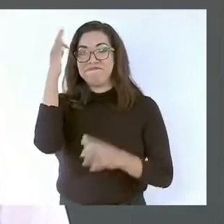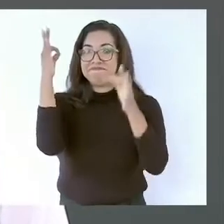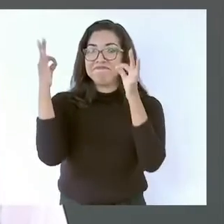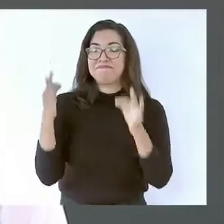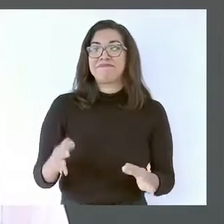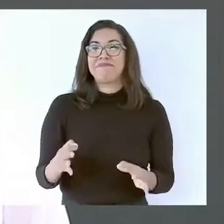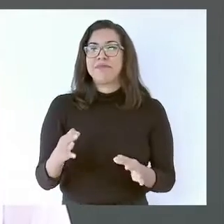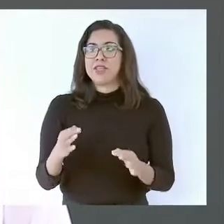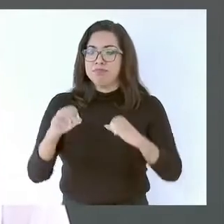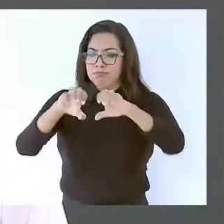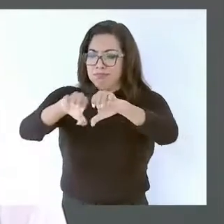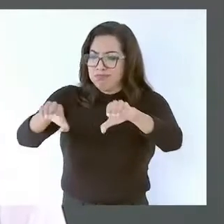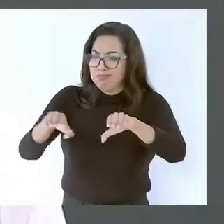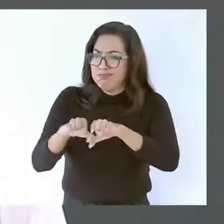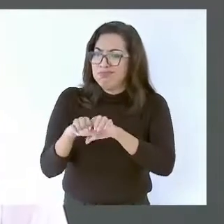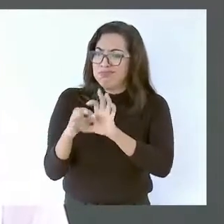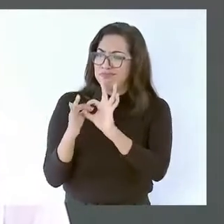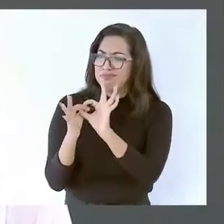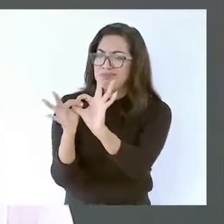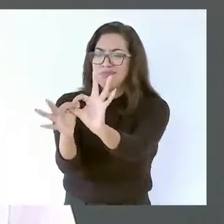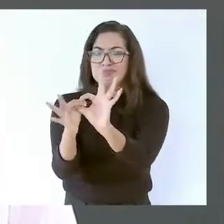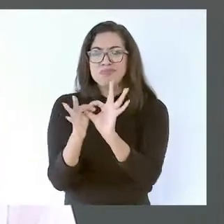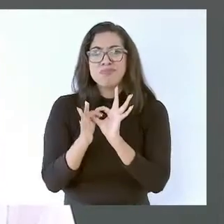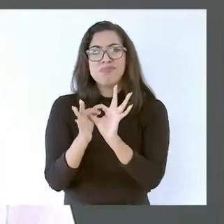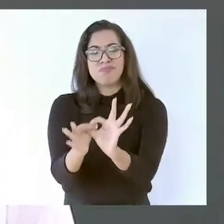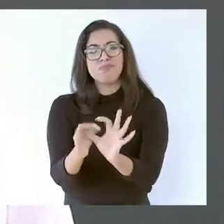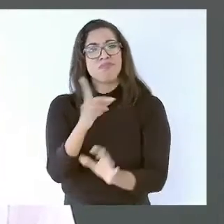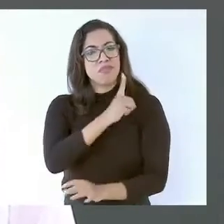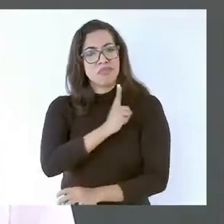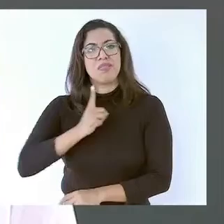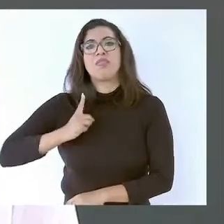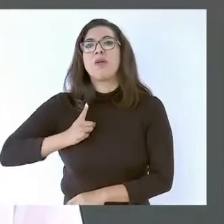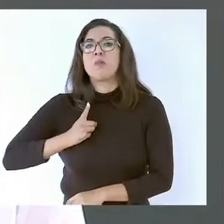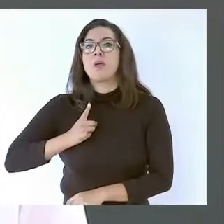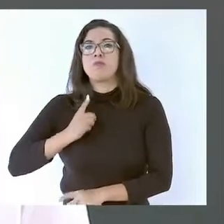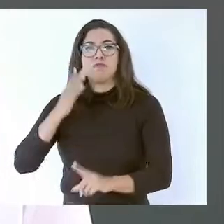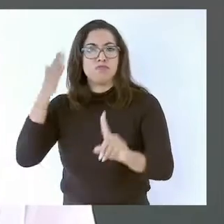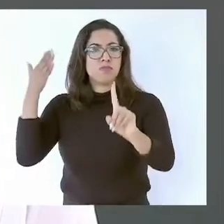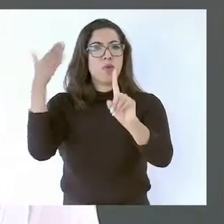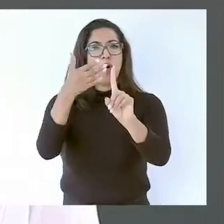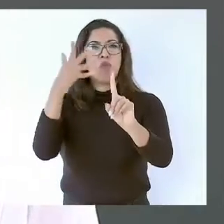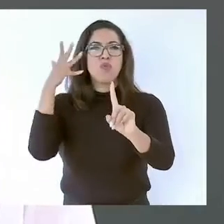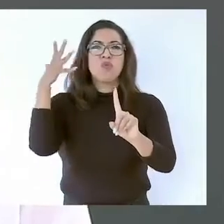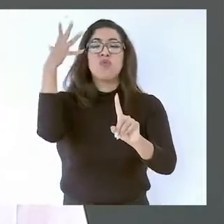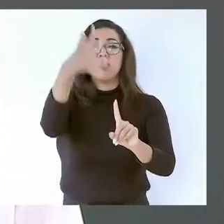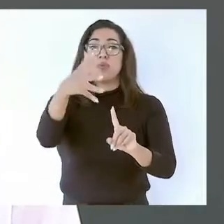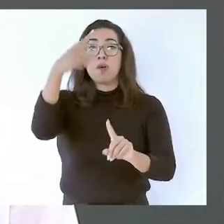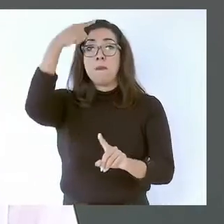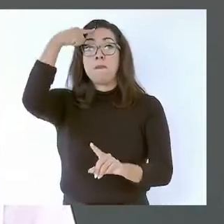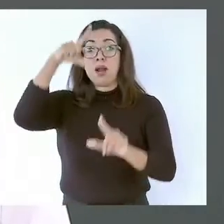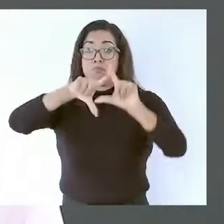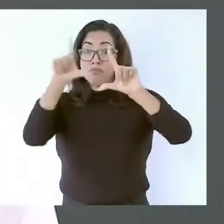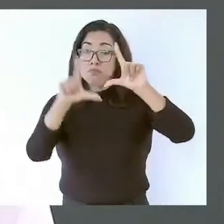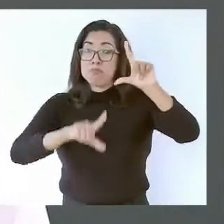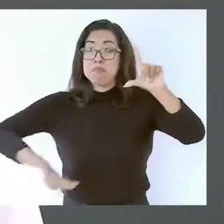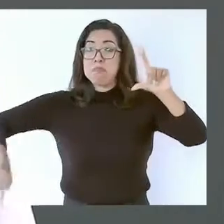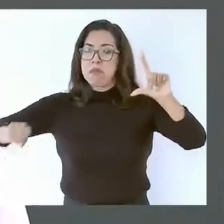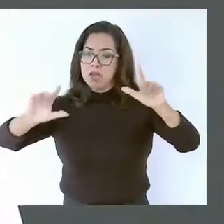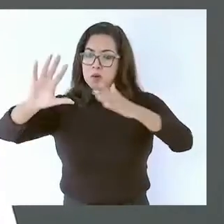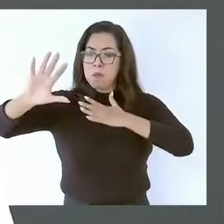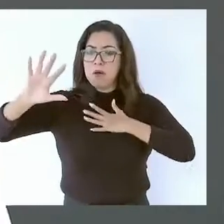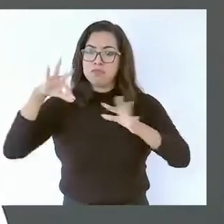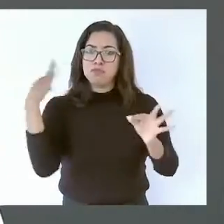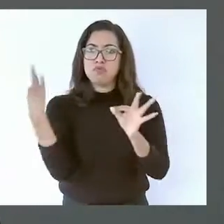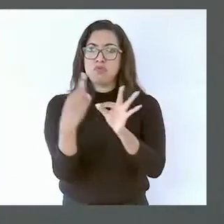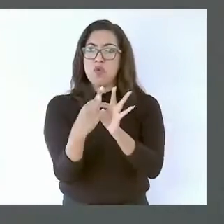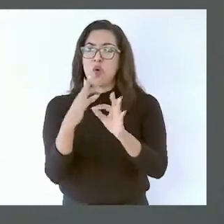un solo equipo con visión de futuro, porque así, unidos en el compromiso con nuestra patria, juntos